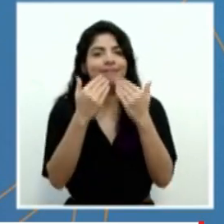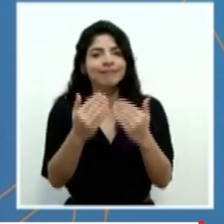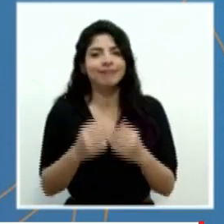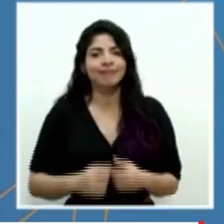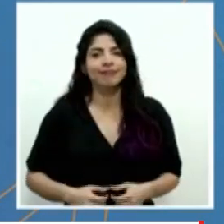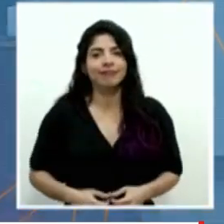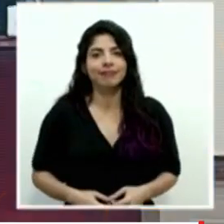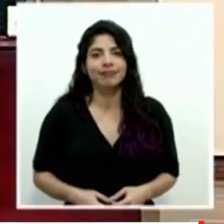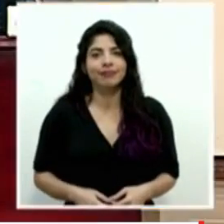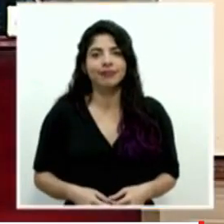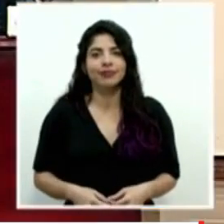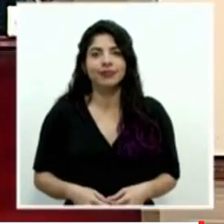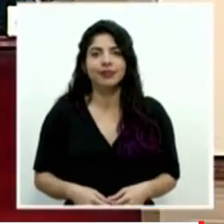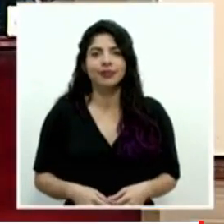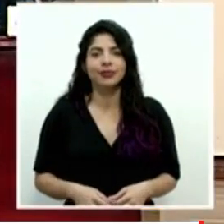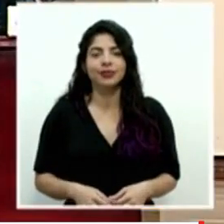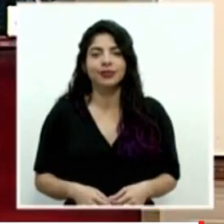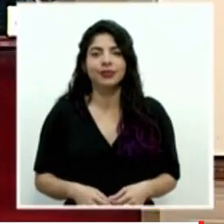gracias.